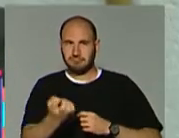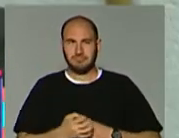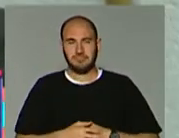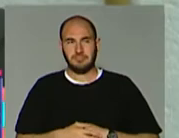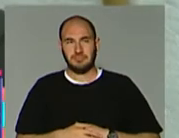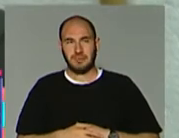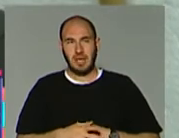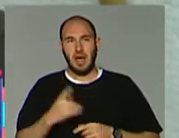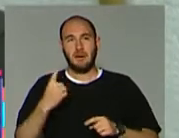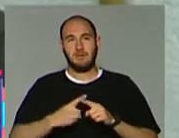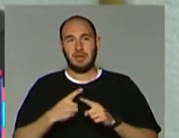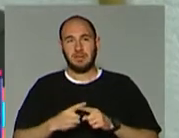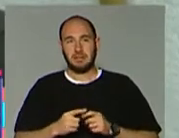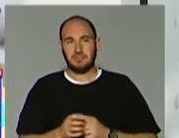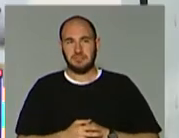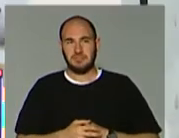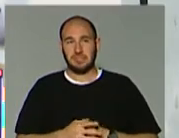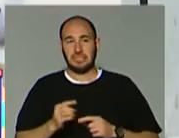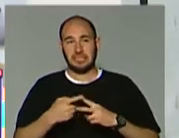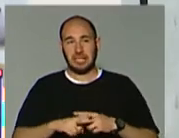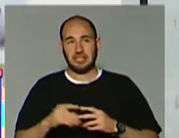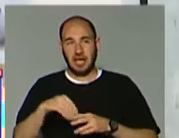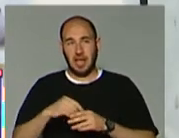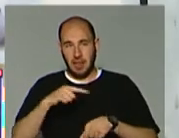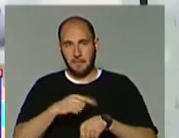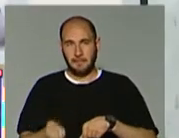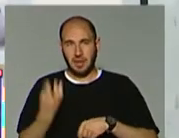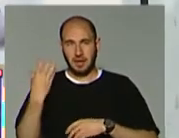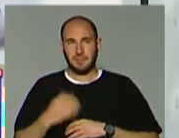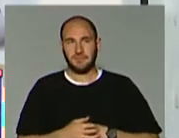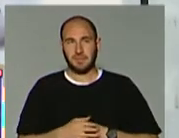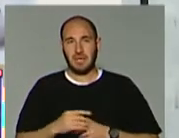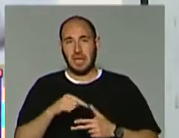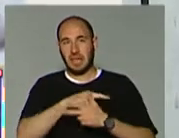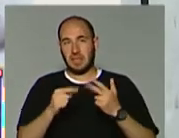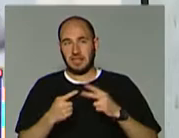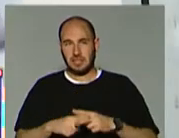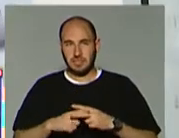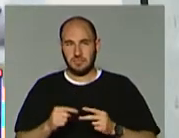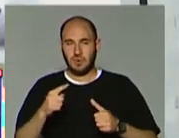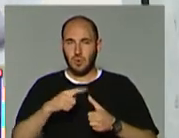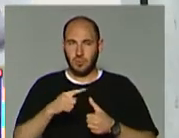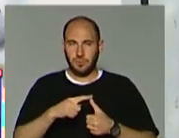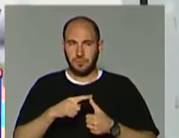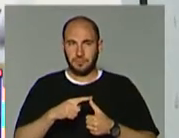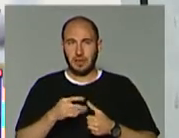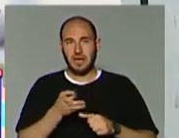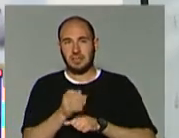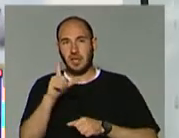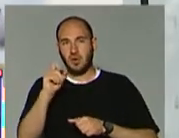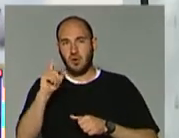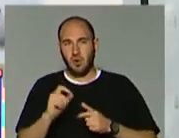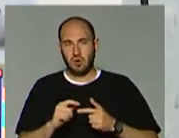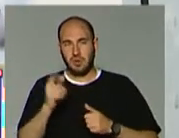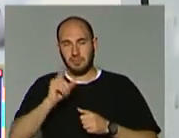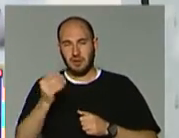interesante. El festival consta de talleres que son a la mañana, son tres talleres, uno dictado por Coco Cerela,